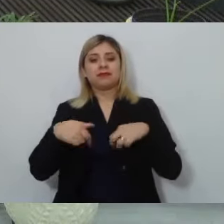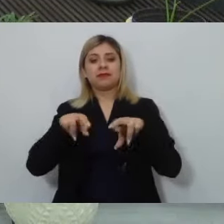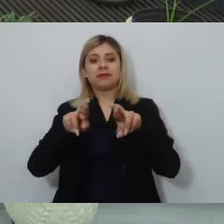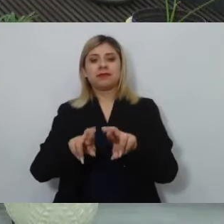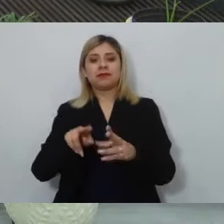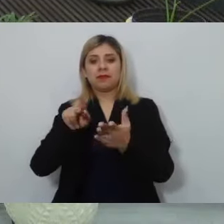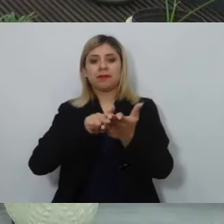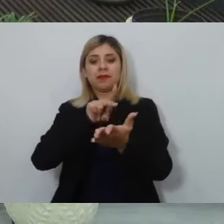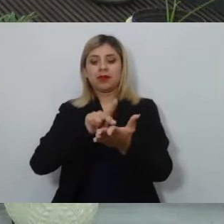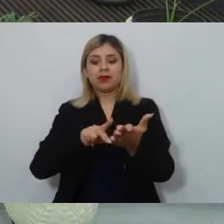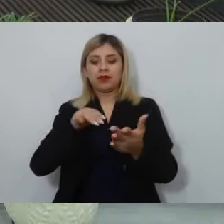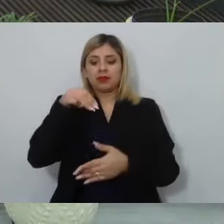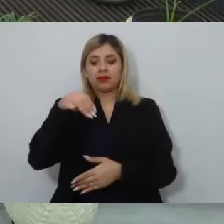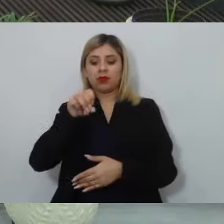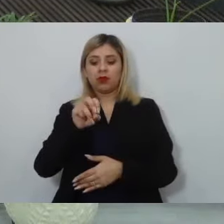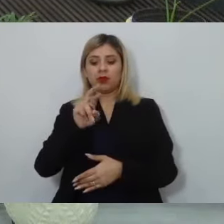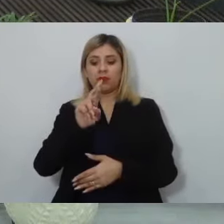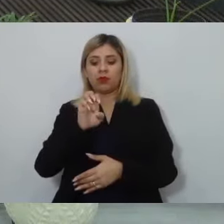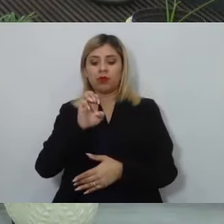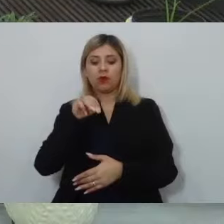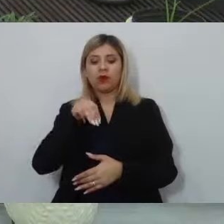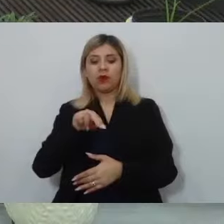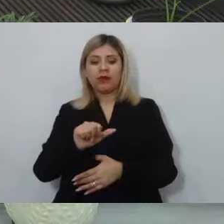Silva adelante señor